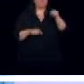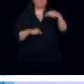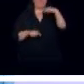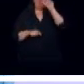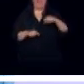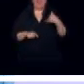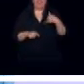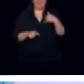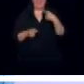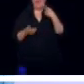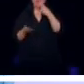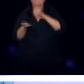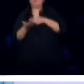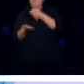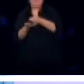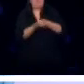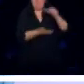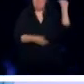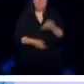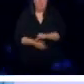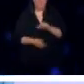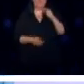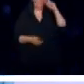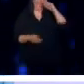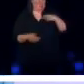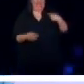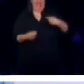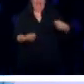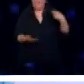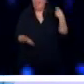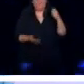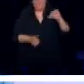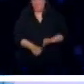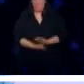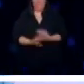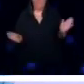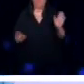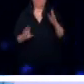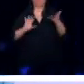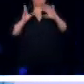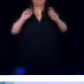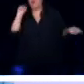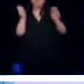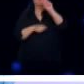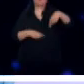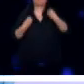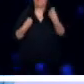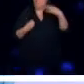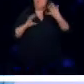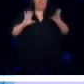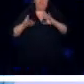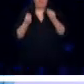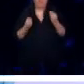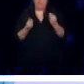días cómo construimos este país. Y este país se construye actualmente quitando los recursos a las provincias que producen,